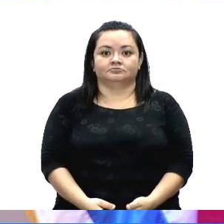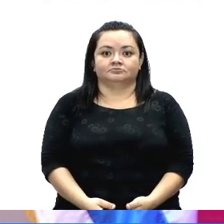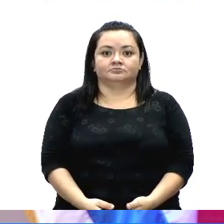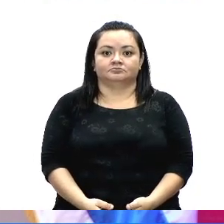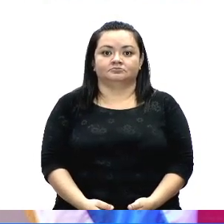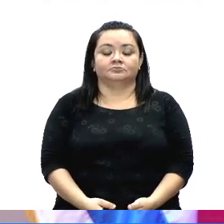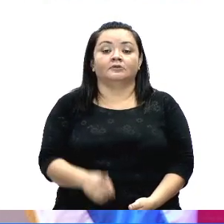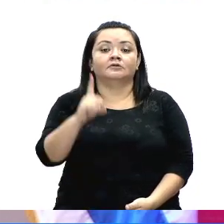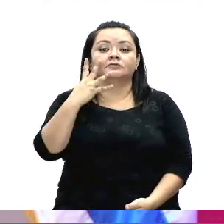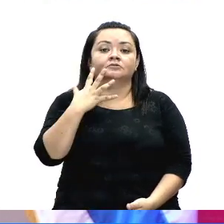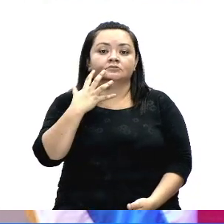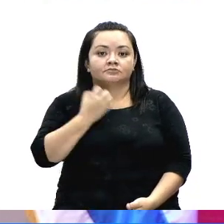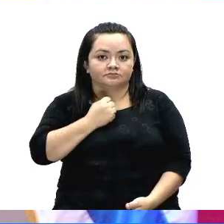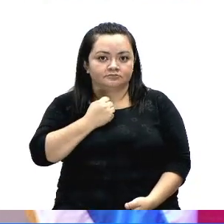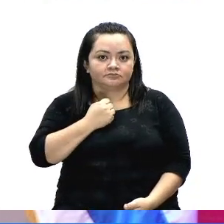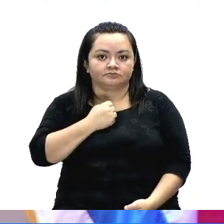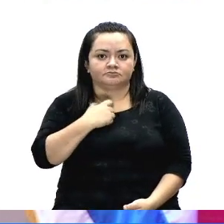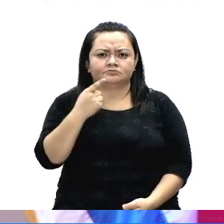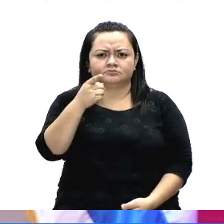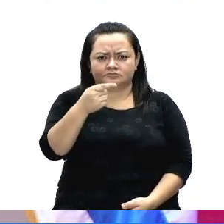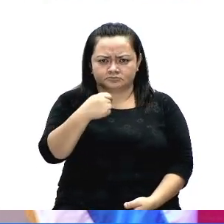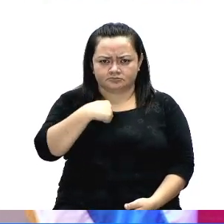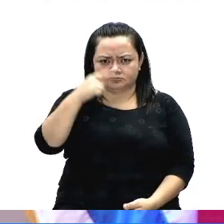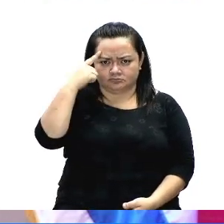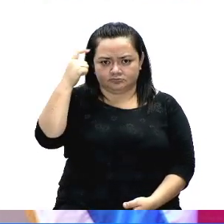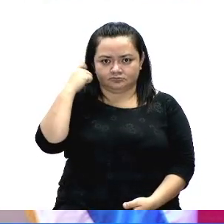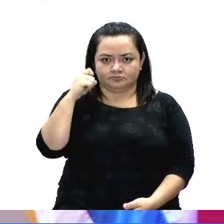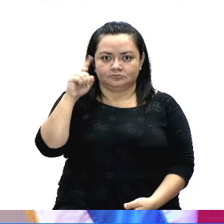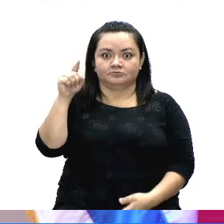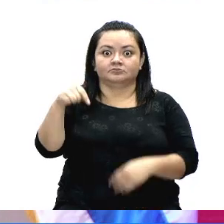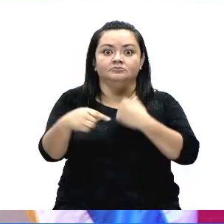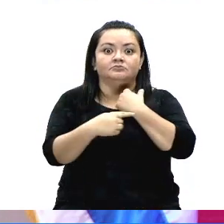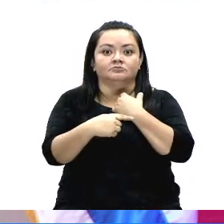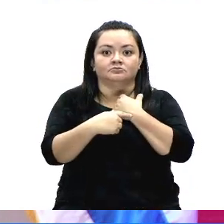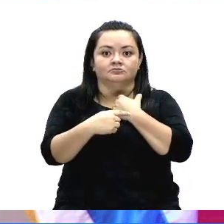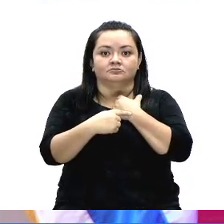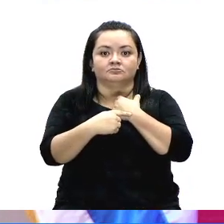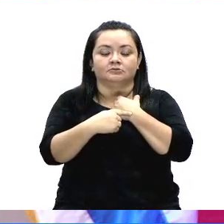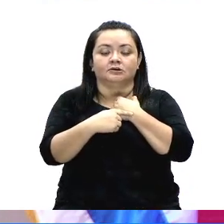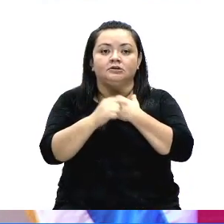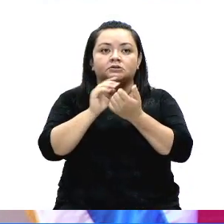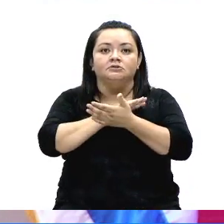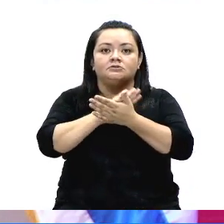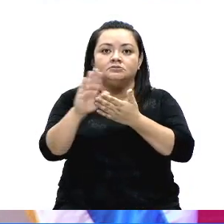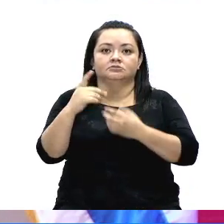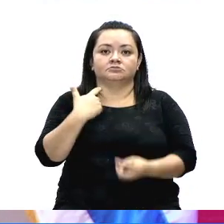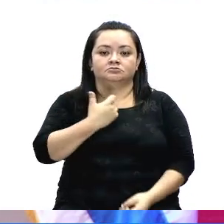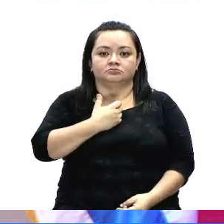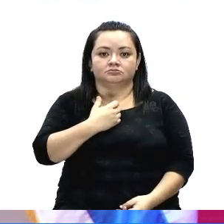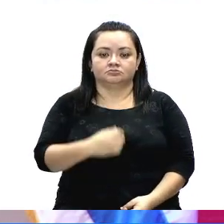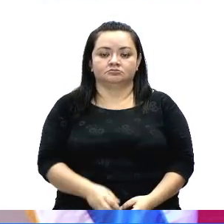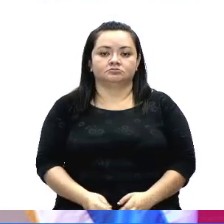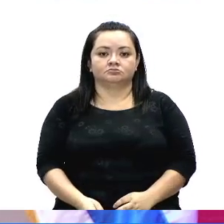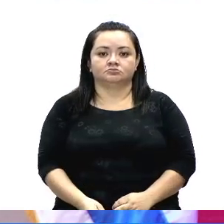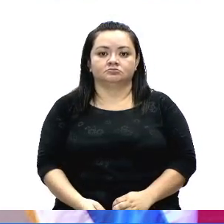dios quiere que recuerdes que es tiempo de santificar nos